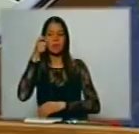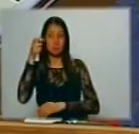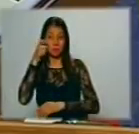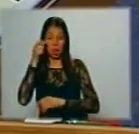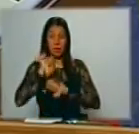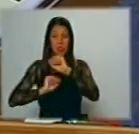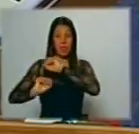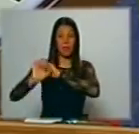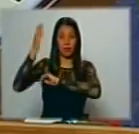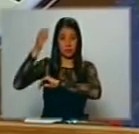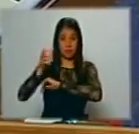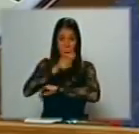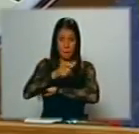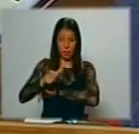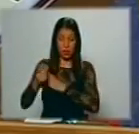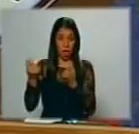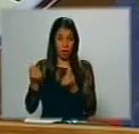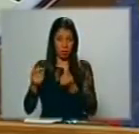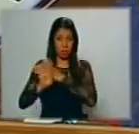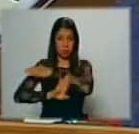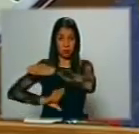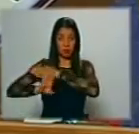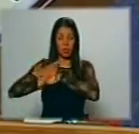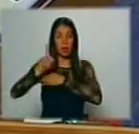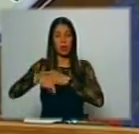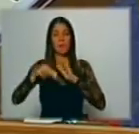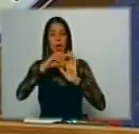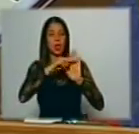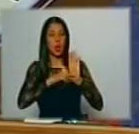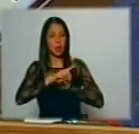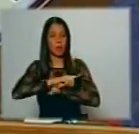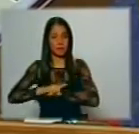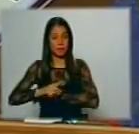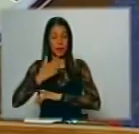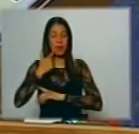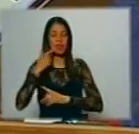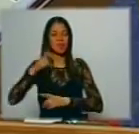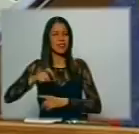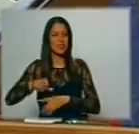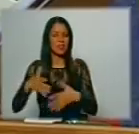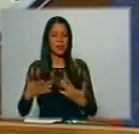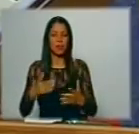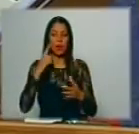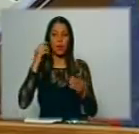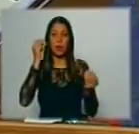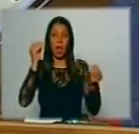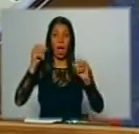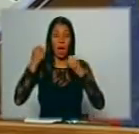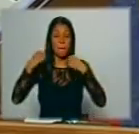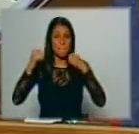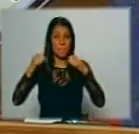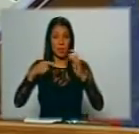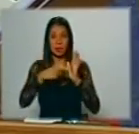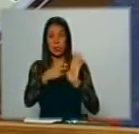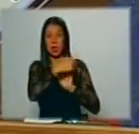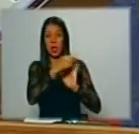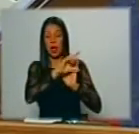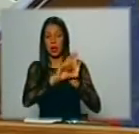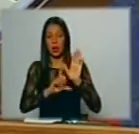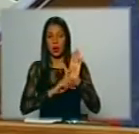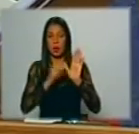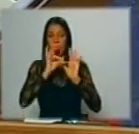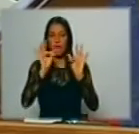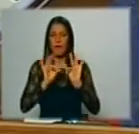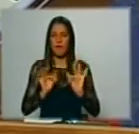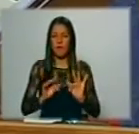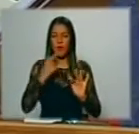la Defensa de los Derechos Socioeconómicos. 6. Dictar las normativas necesarias para la implementación de esta ley constitucional en cuanto a los mecanismos,